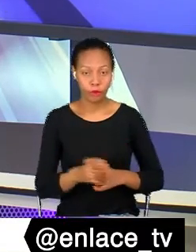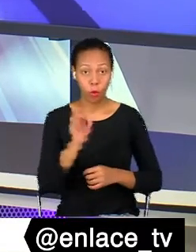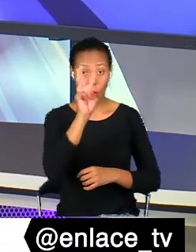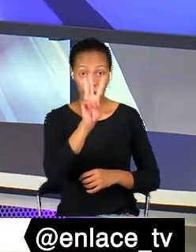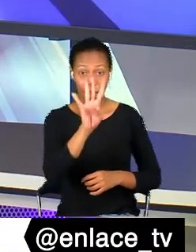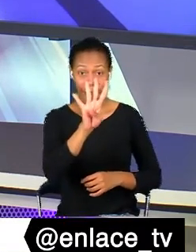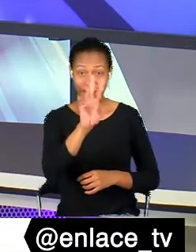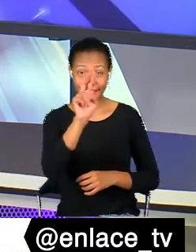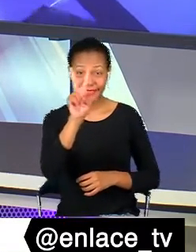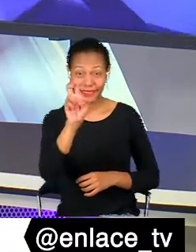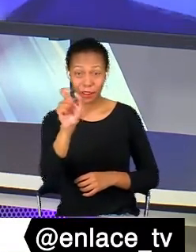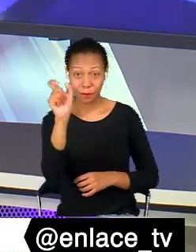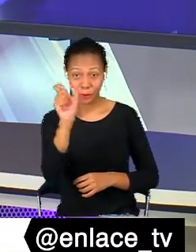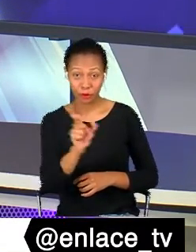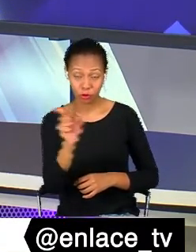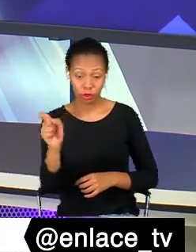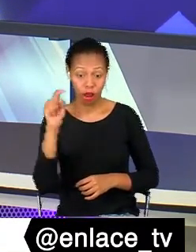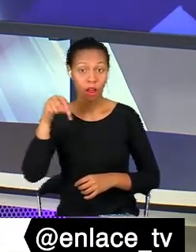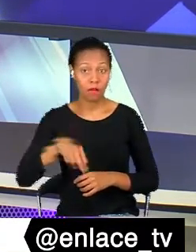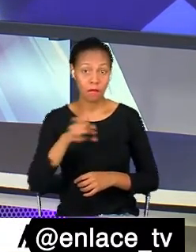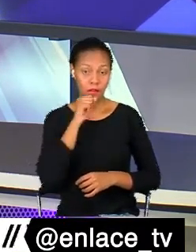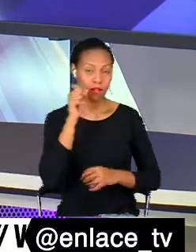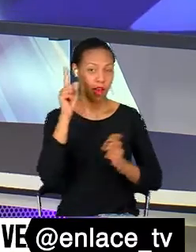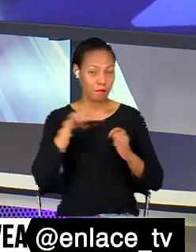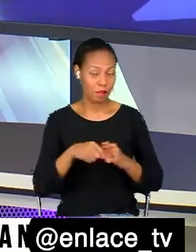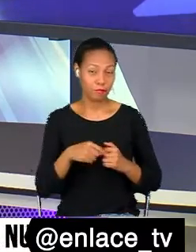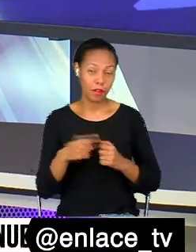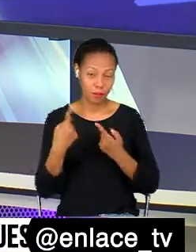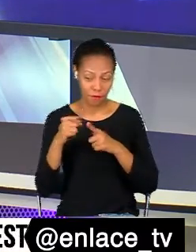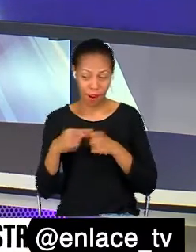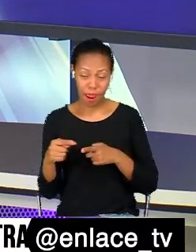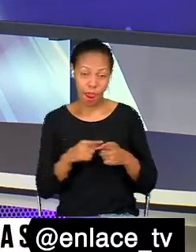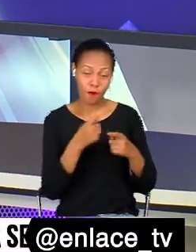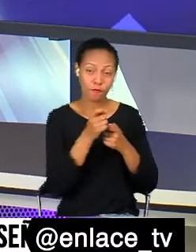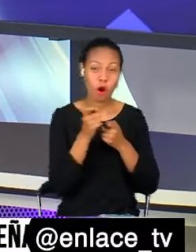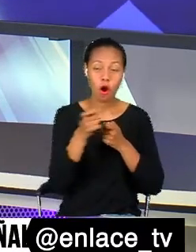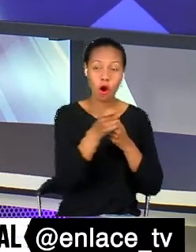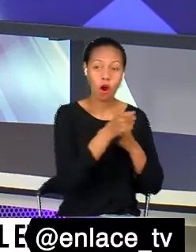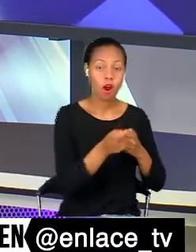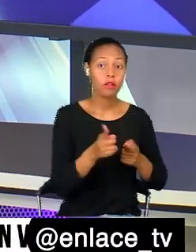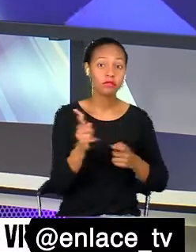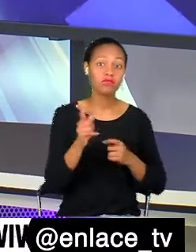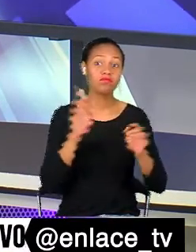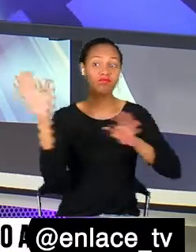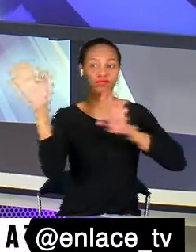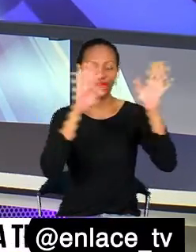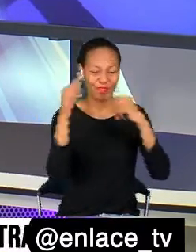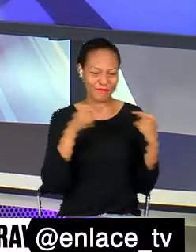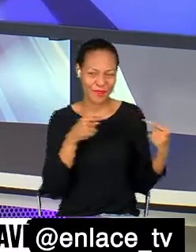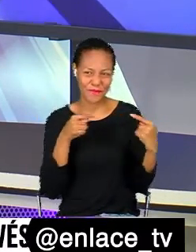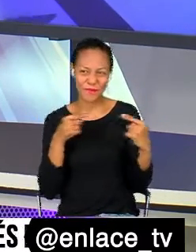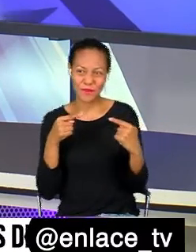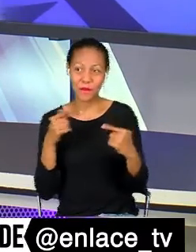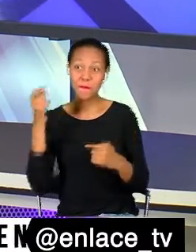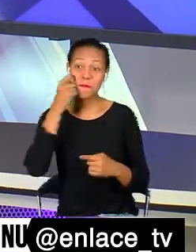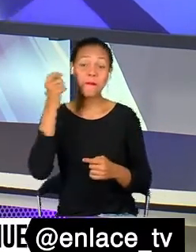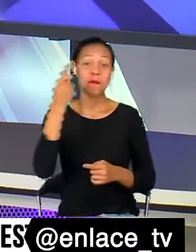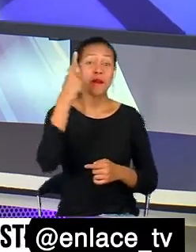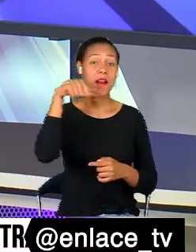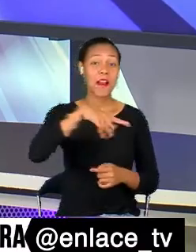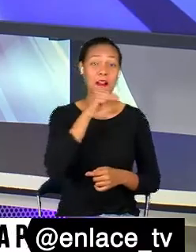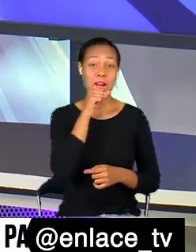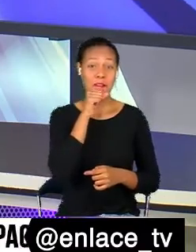y el departamento competirán por trofeos e implementos deportivos. En Barranca Bermeja es la primera vez que se realiza un evento deportivo como